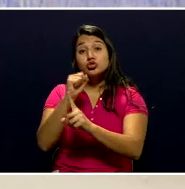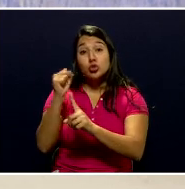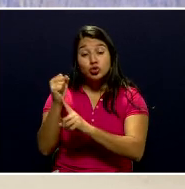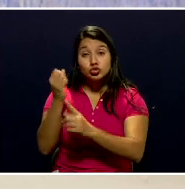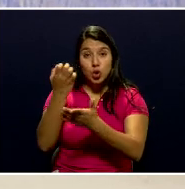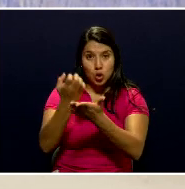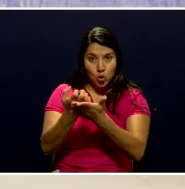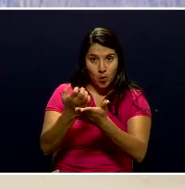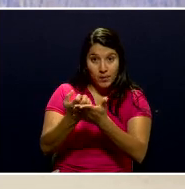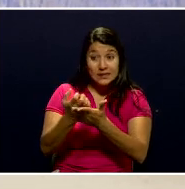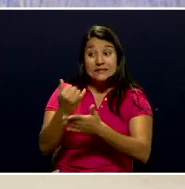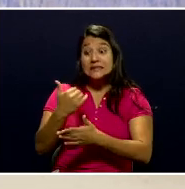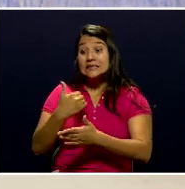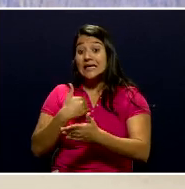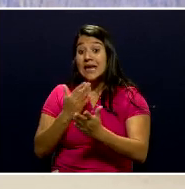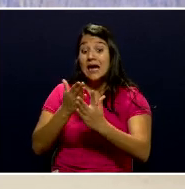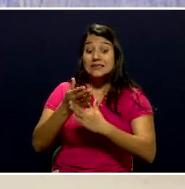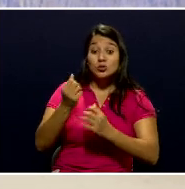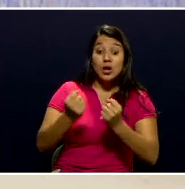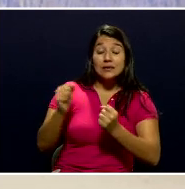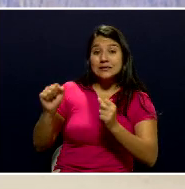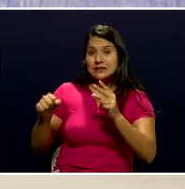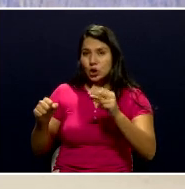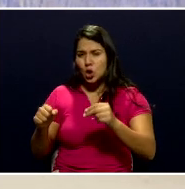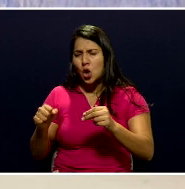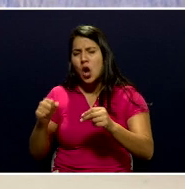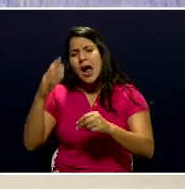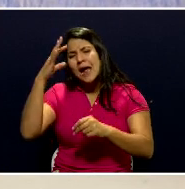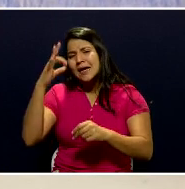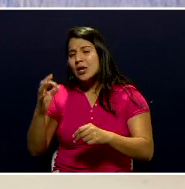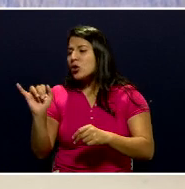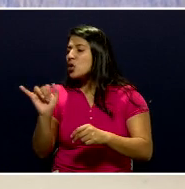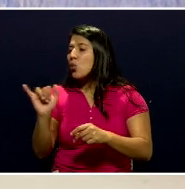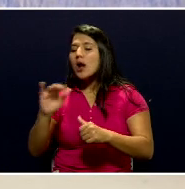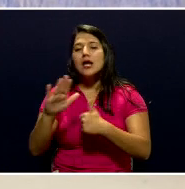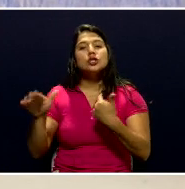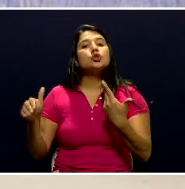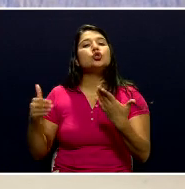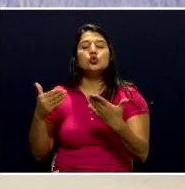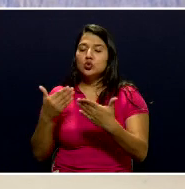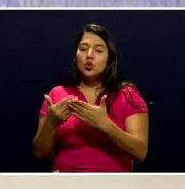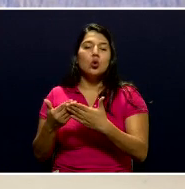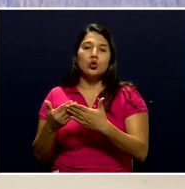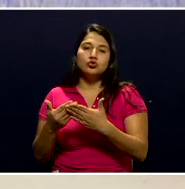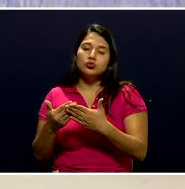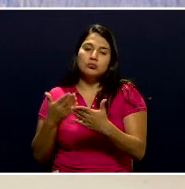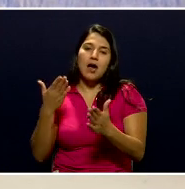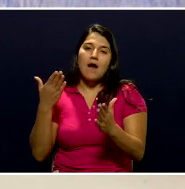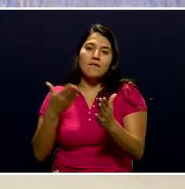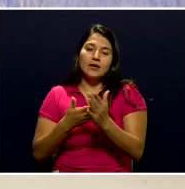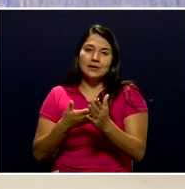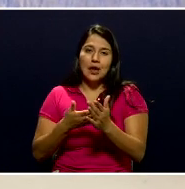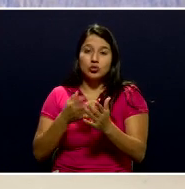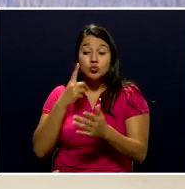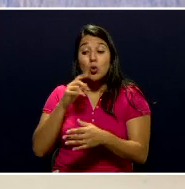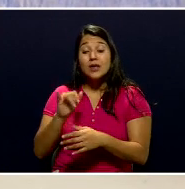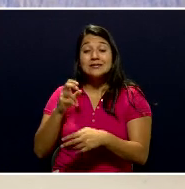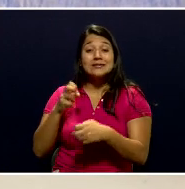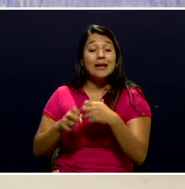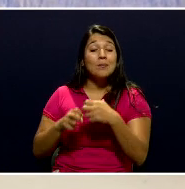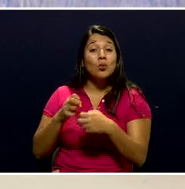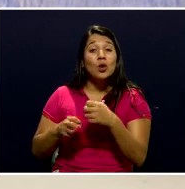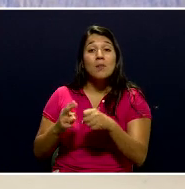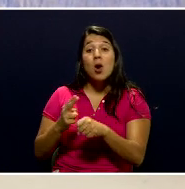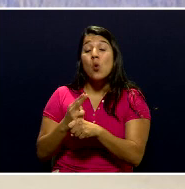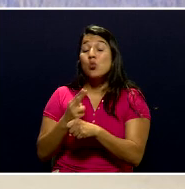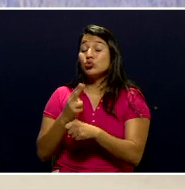a automóvil o no, sufrimos en una medida bastante alta este problema